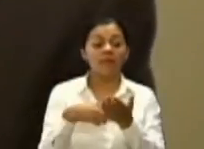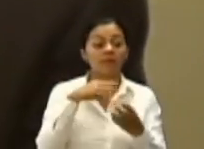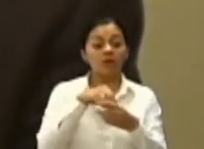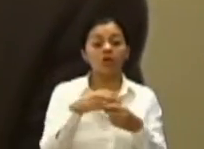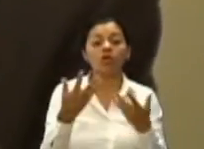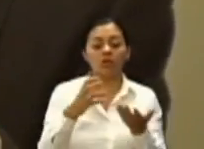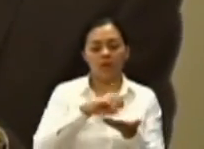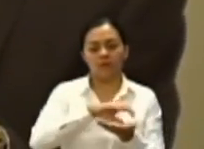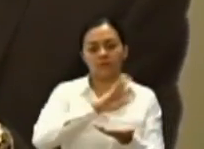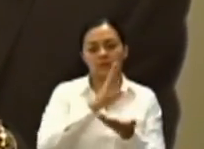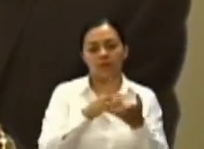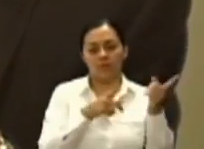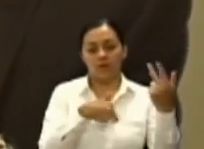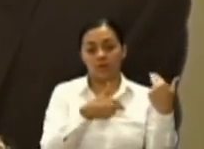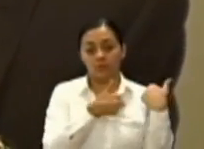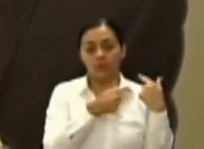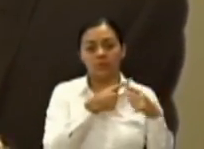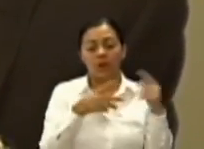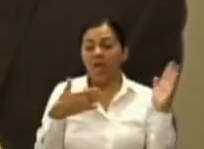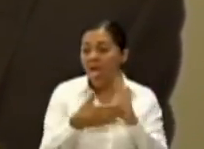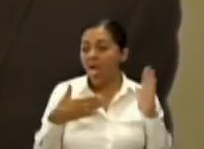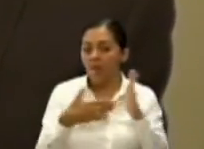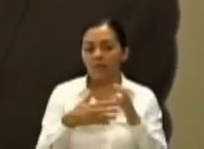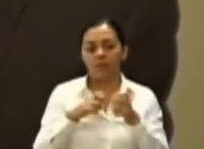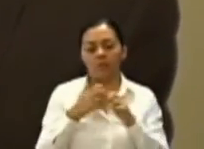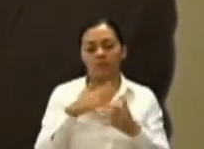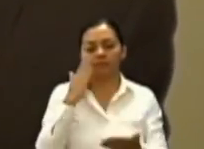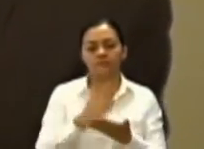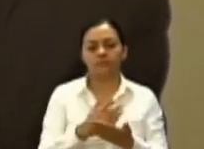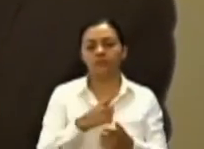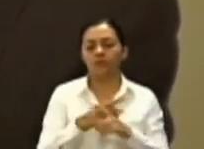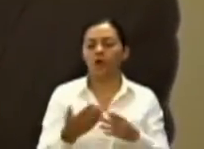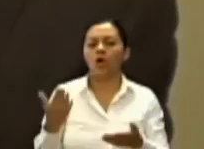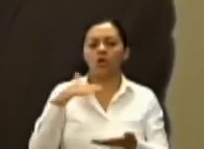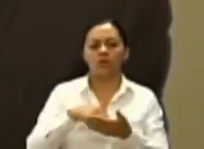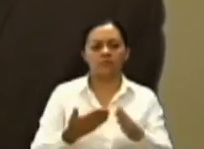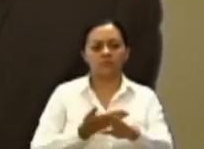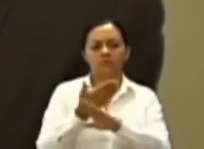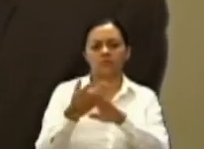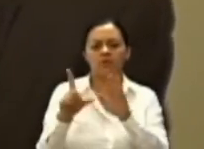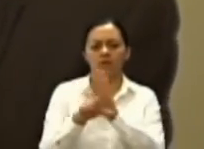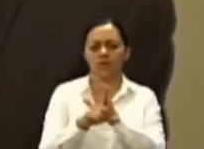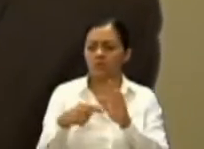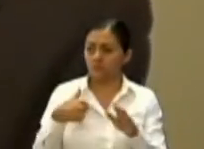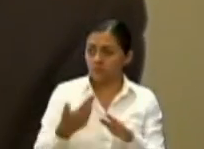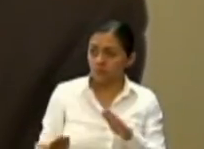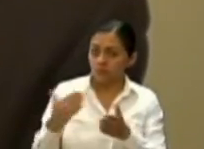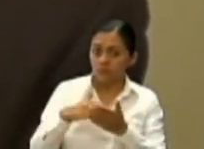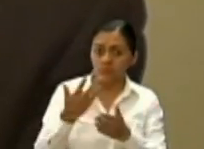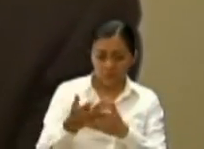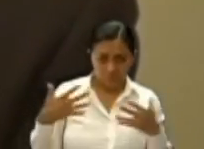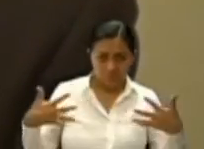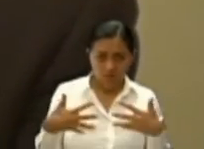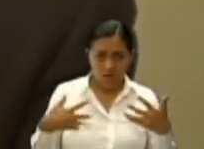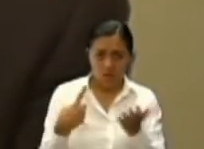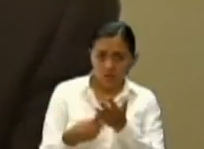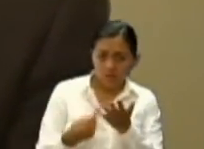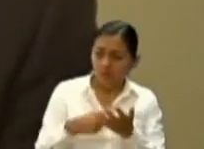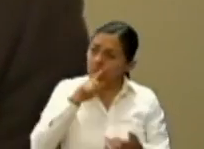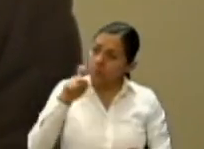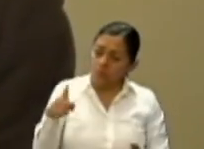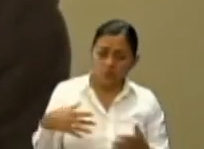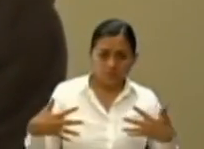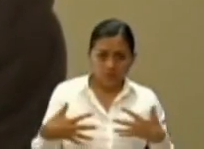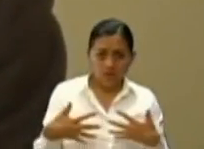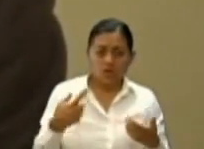impidieron ahora están presionando para que yo diga que jamás voy a presentar la ley porque tienen miedo al debate tienen